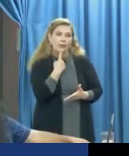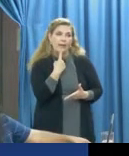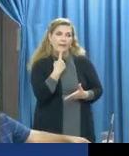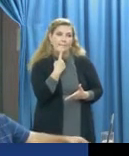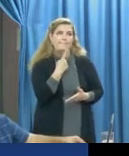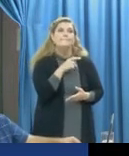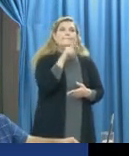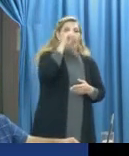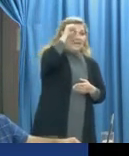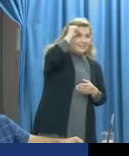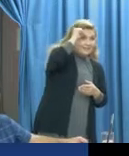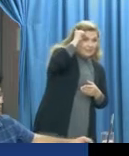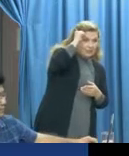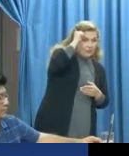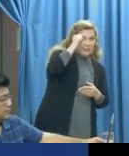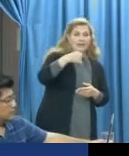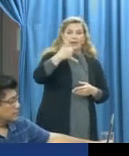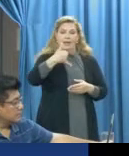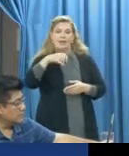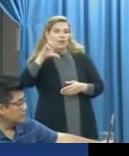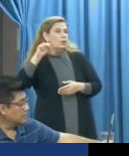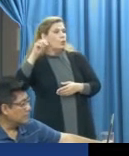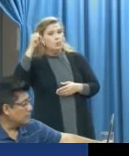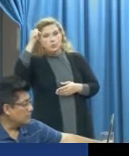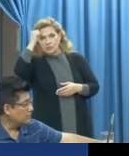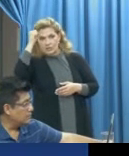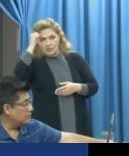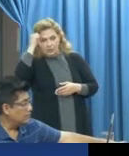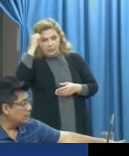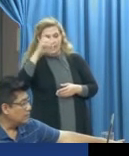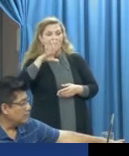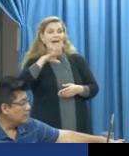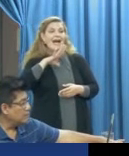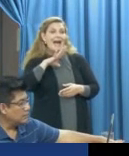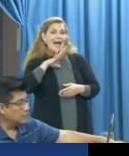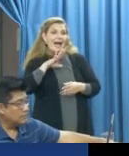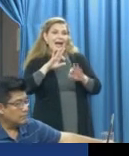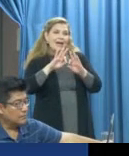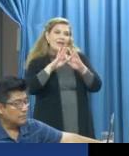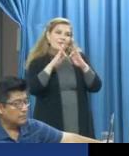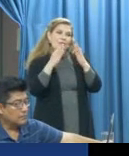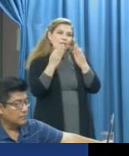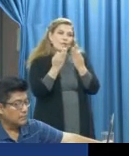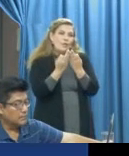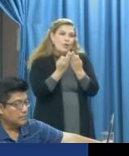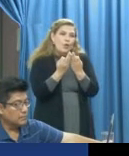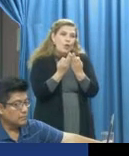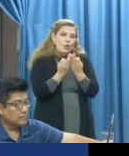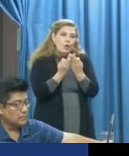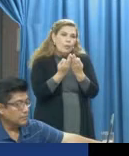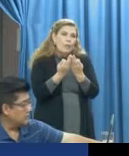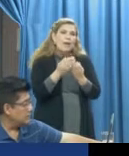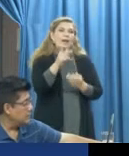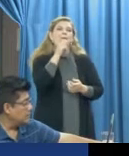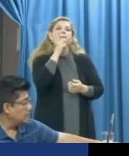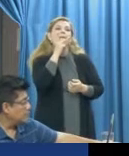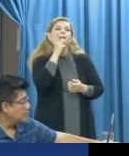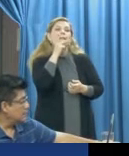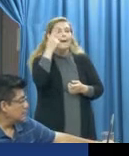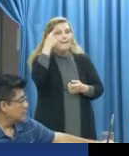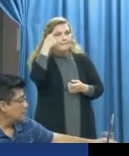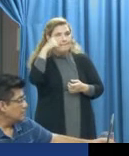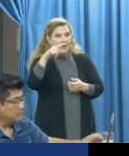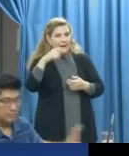las sindrómicas como las no sindrómicas tienen formas de transmisión de padres a